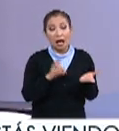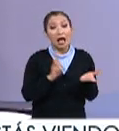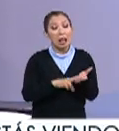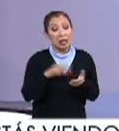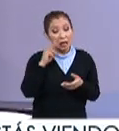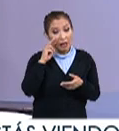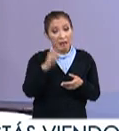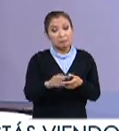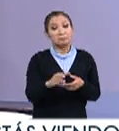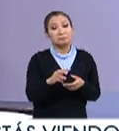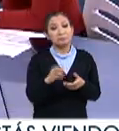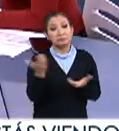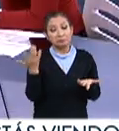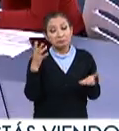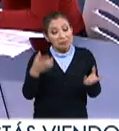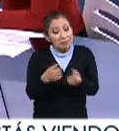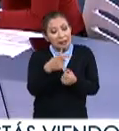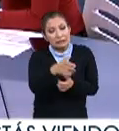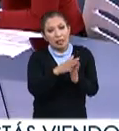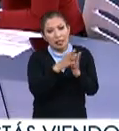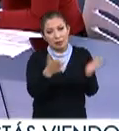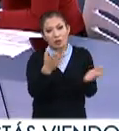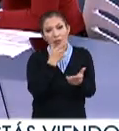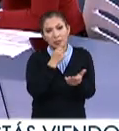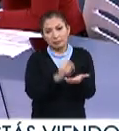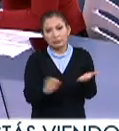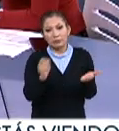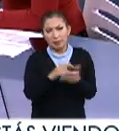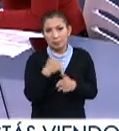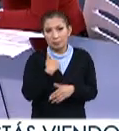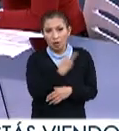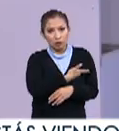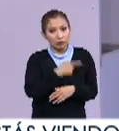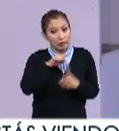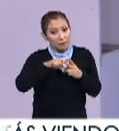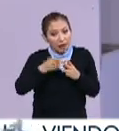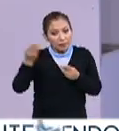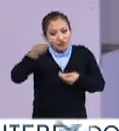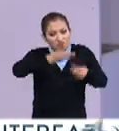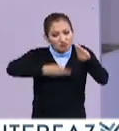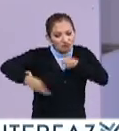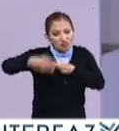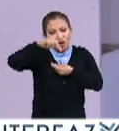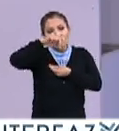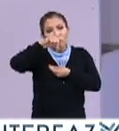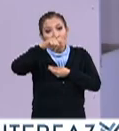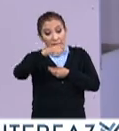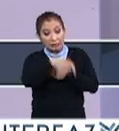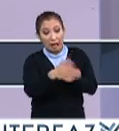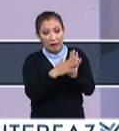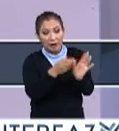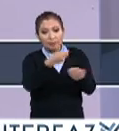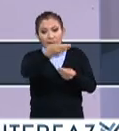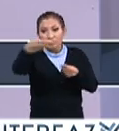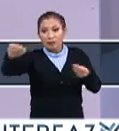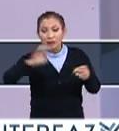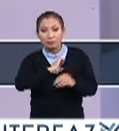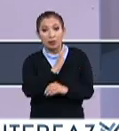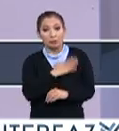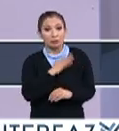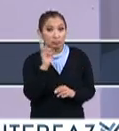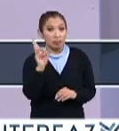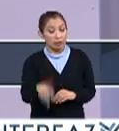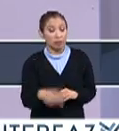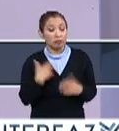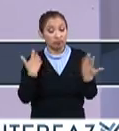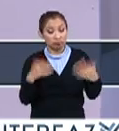muchísimo la pena rescatar y retomar a este Sí, autor. a mí me da gusto que ya empiecen a circular notas y que este libro empiece a circular en español porque